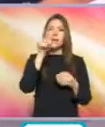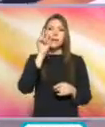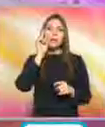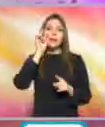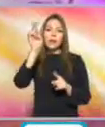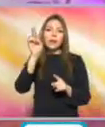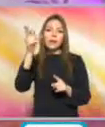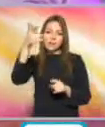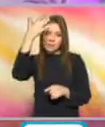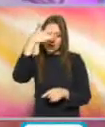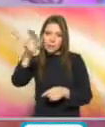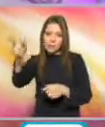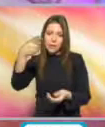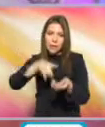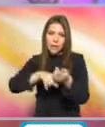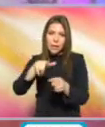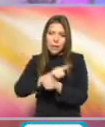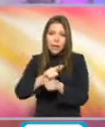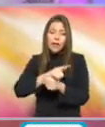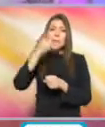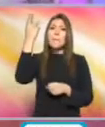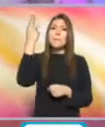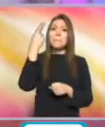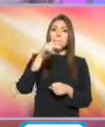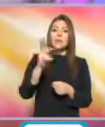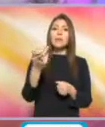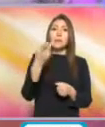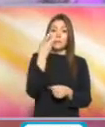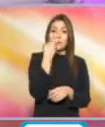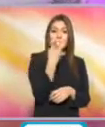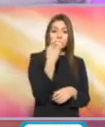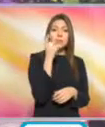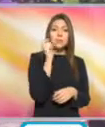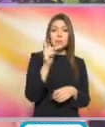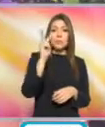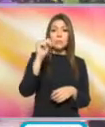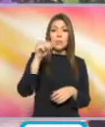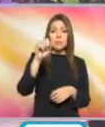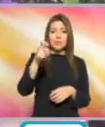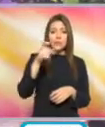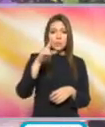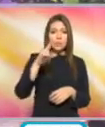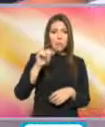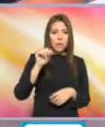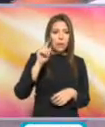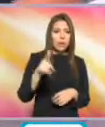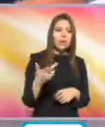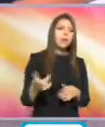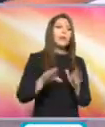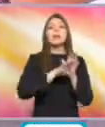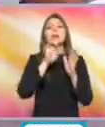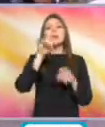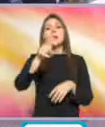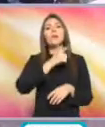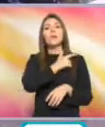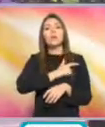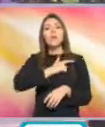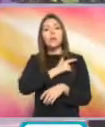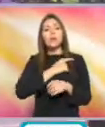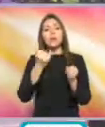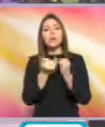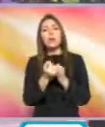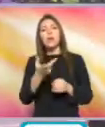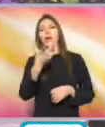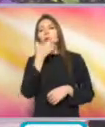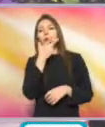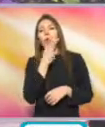él, así. Preguntarte a ti si ¿Te además gusta de Ricky Martin te gusta Miley Cyrus, si te Sí. gustan, si ya te gustan entendí. hombres, si Ya has entendí.